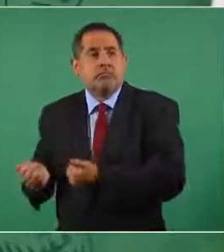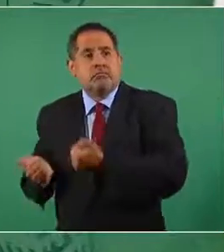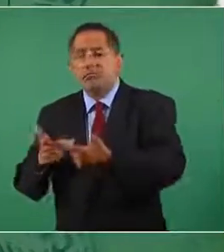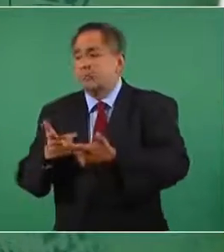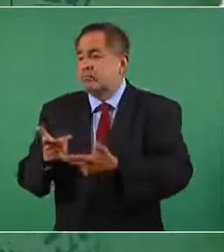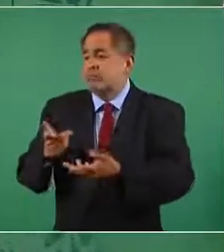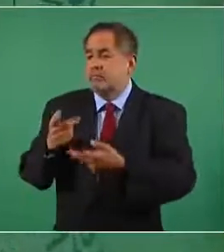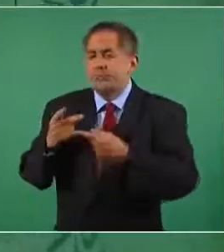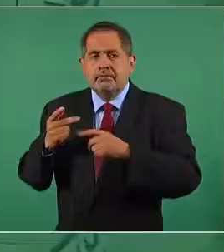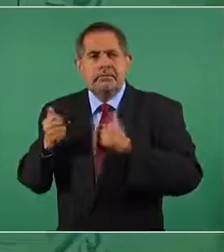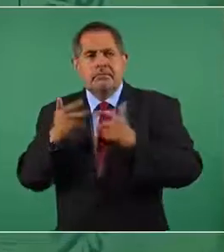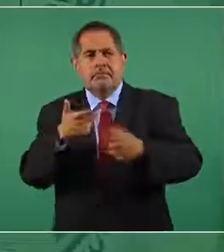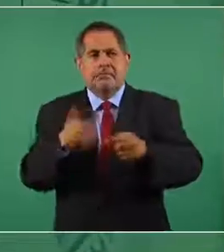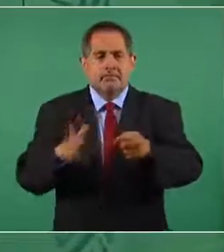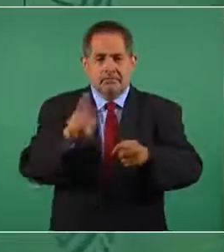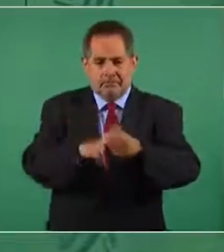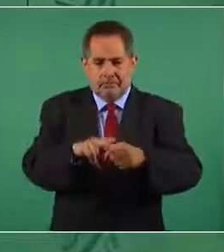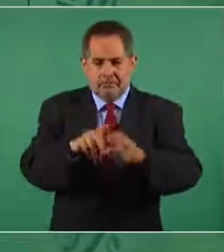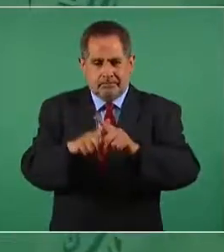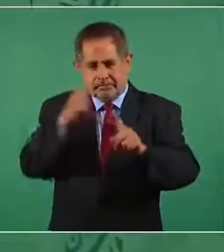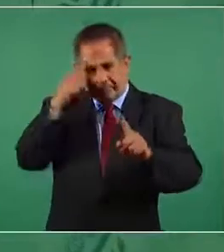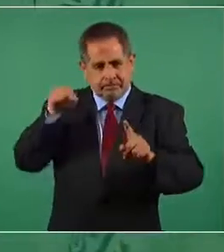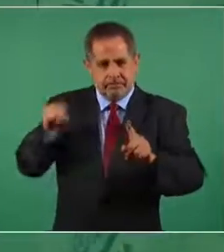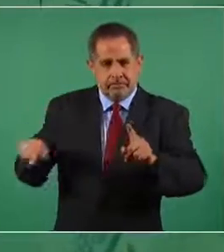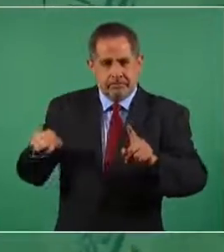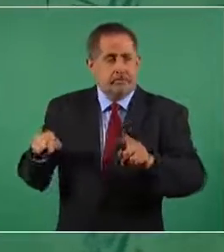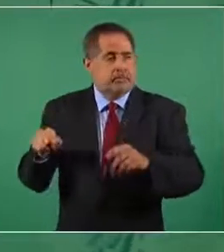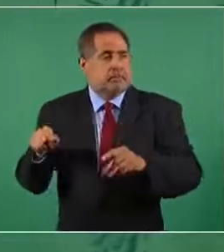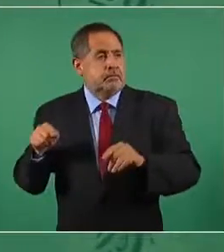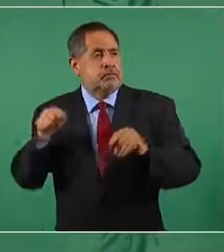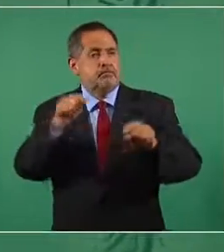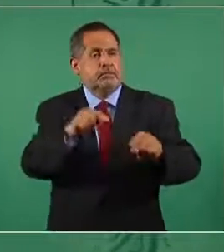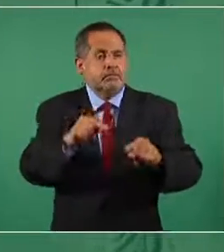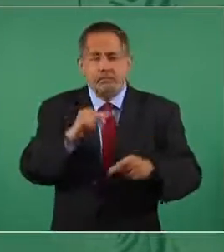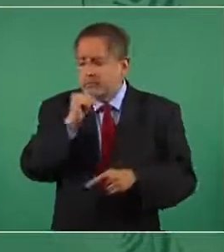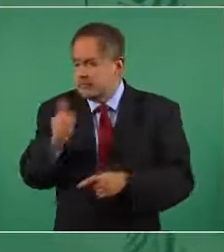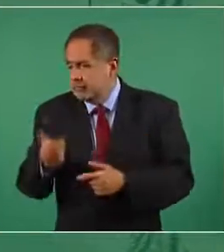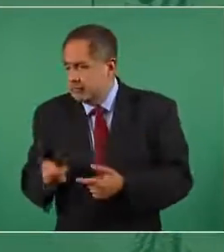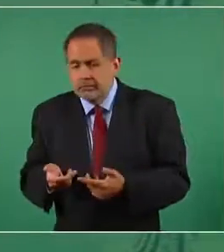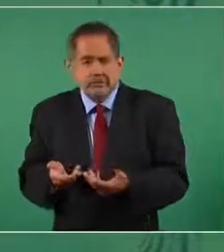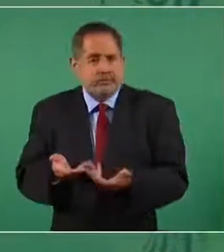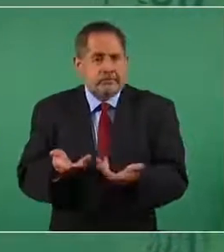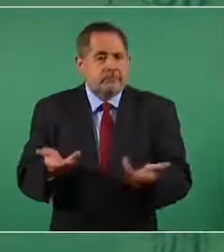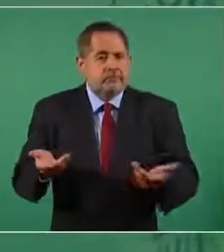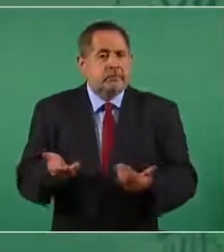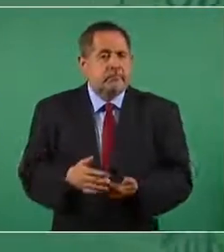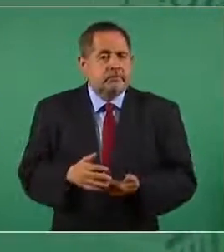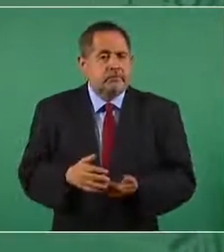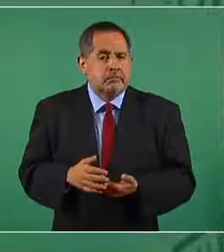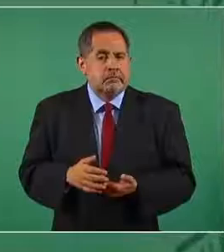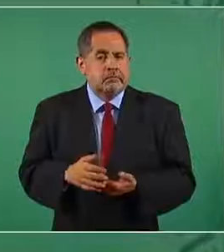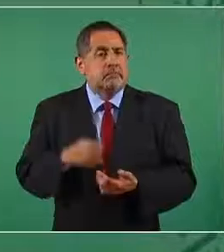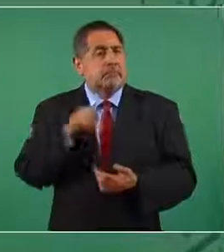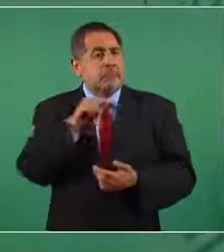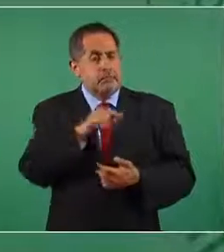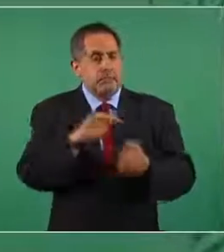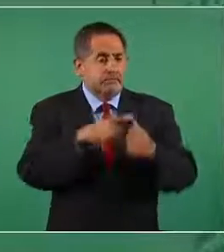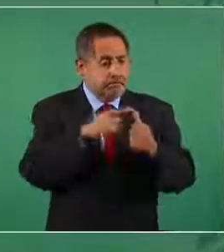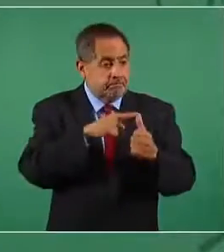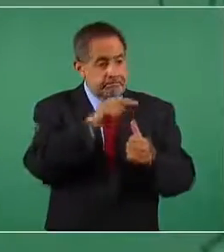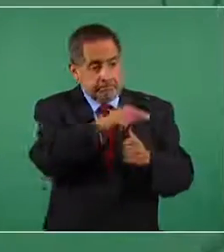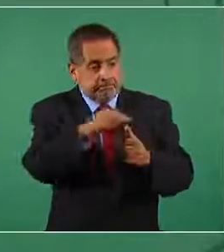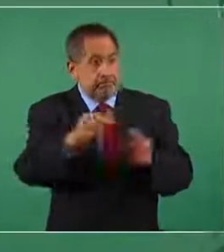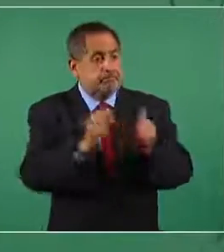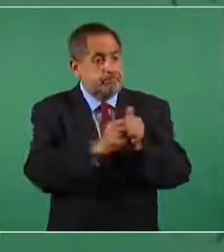un infartado a un centro de salud, a un hospital donde exista un medicamento, y luego a